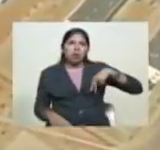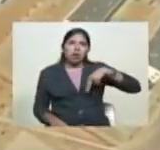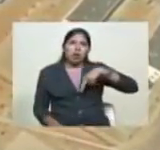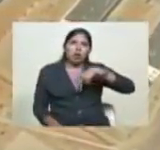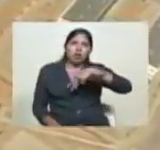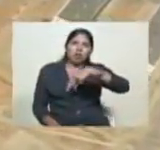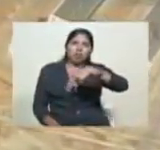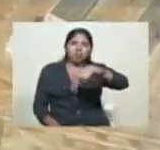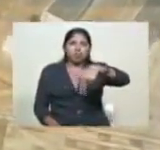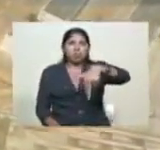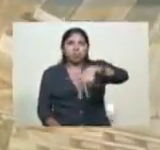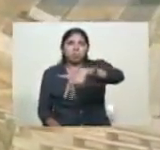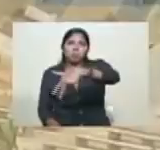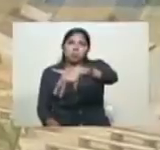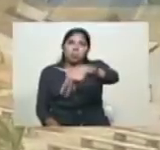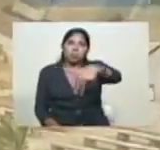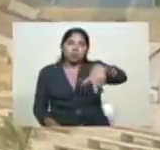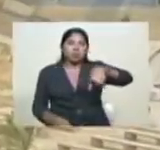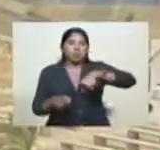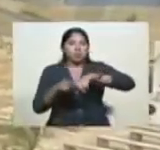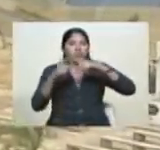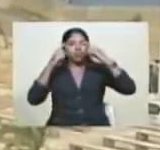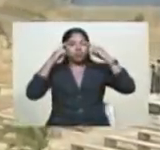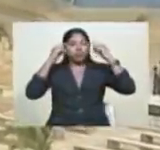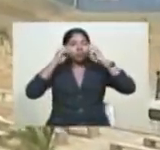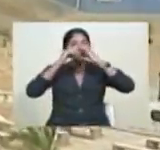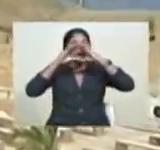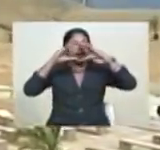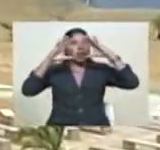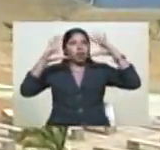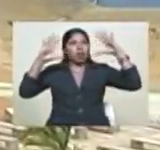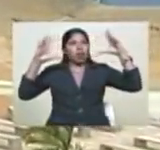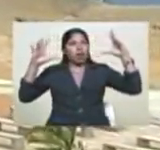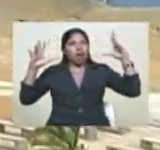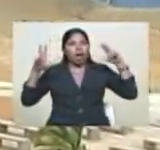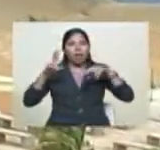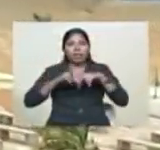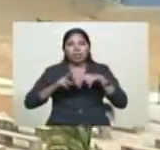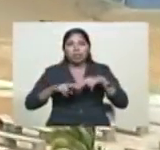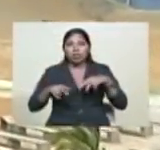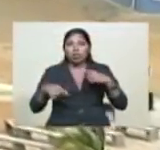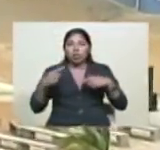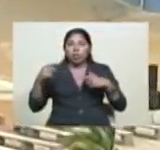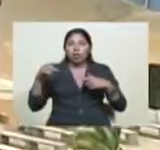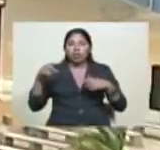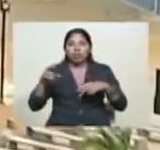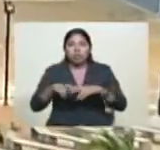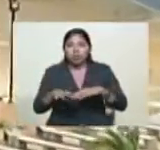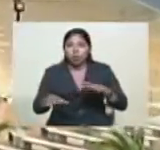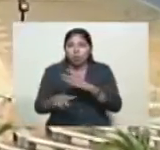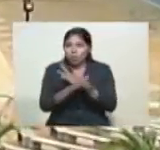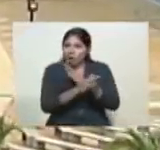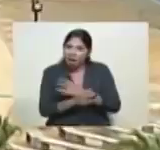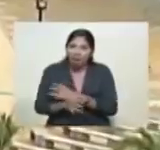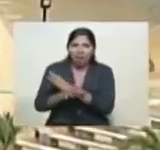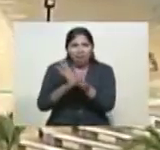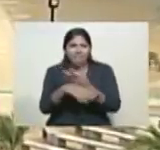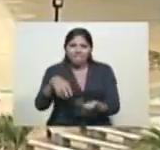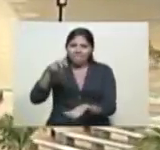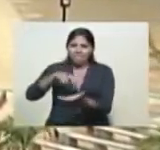por estos espacios, y nos imaginábamos a la cantidad de niños y niñas jugando por aquí. Imagínense